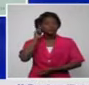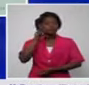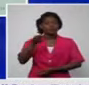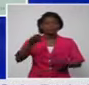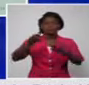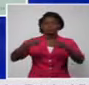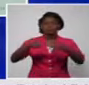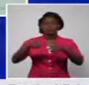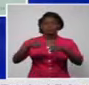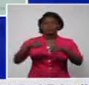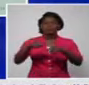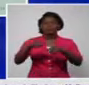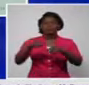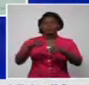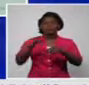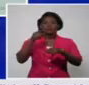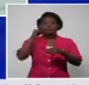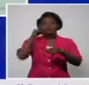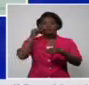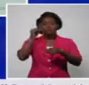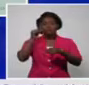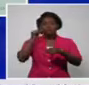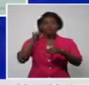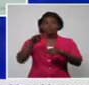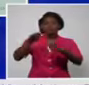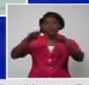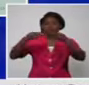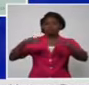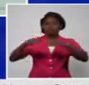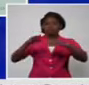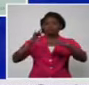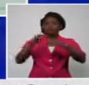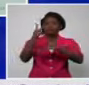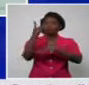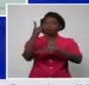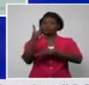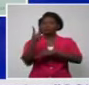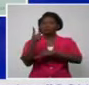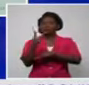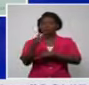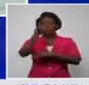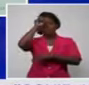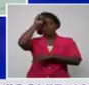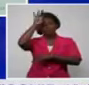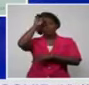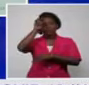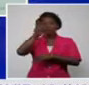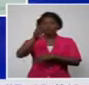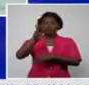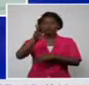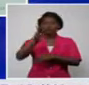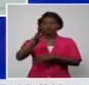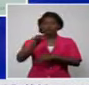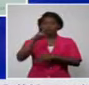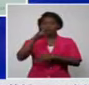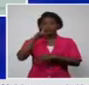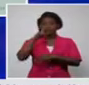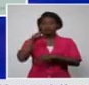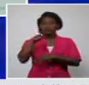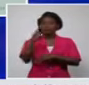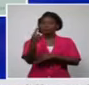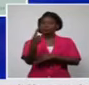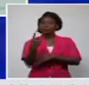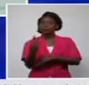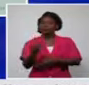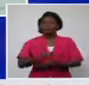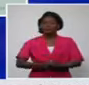y Vertientes con 2 cada uno, y Sibanicú, Minas y Nuevita con 1 caso autóctono, cada uno